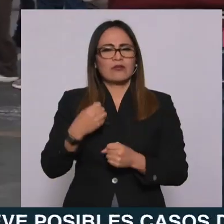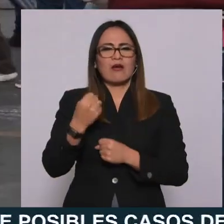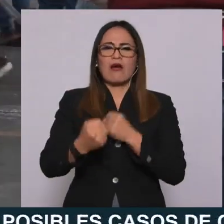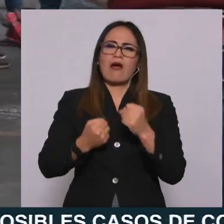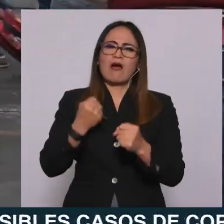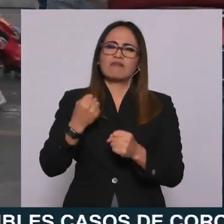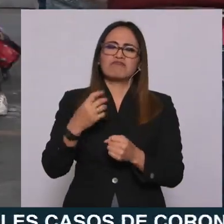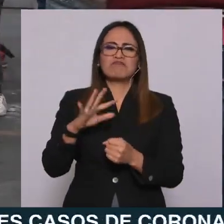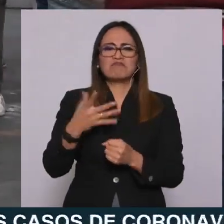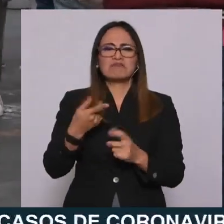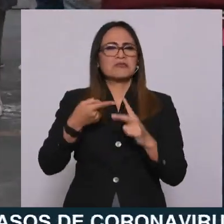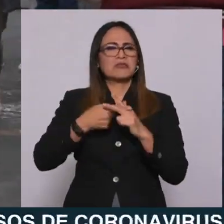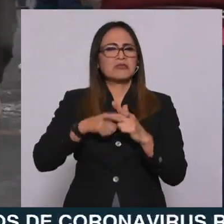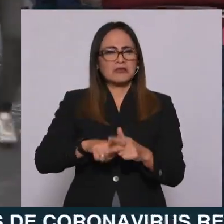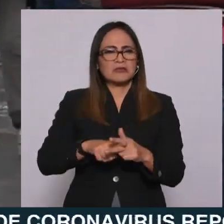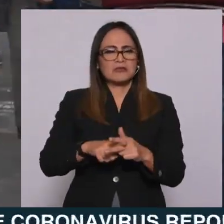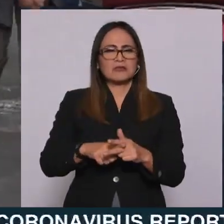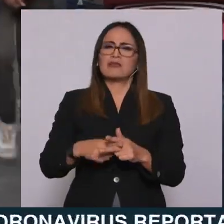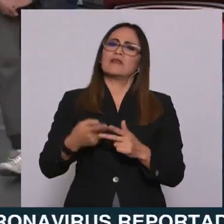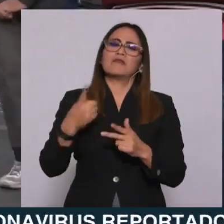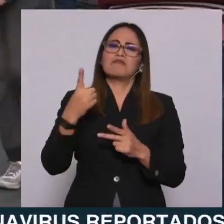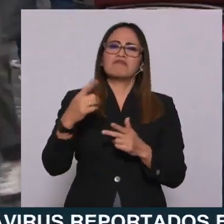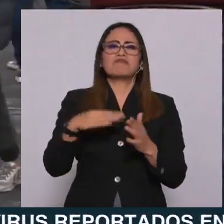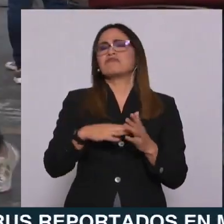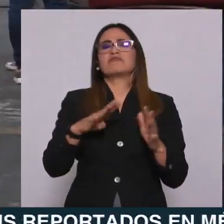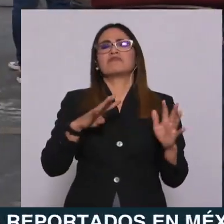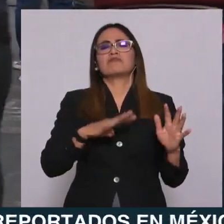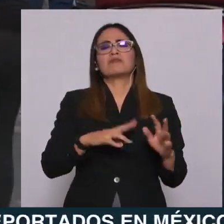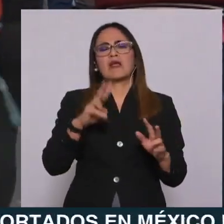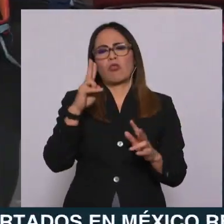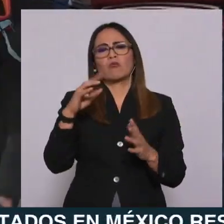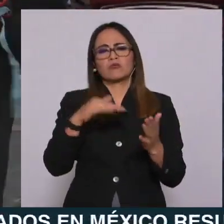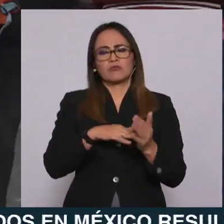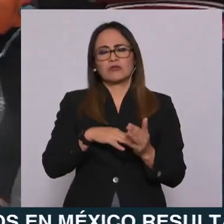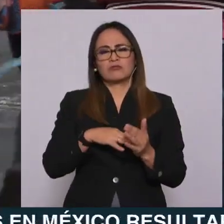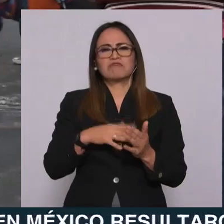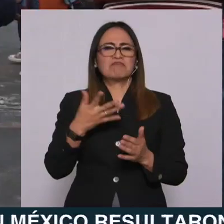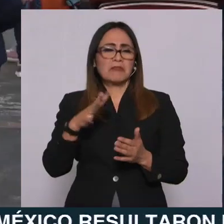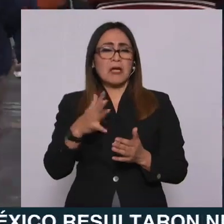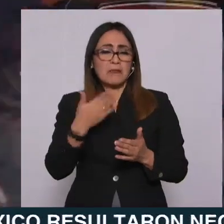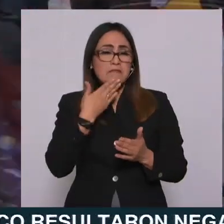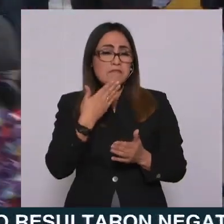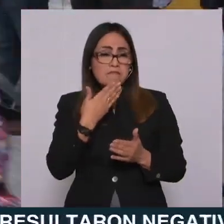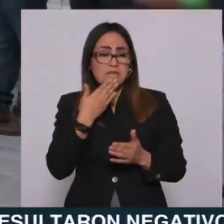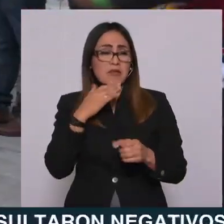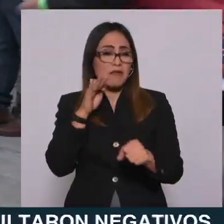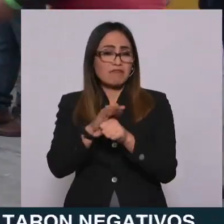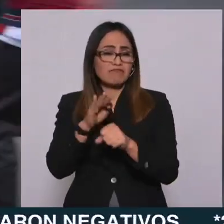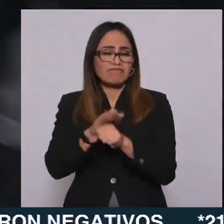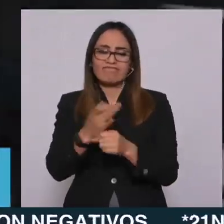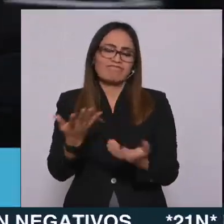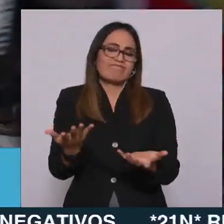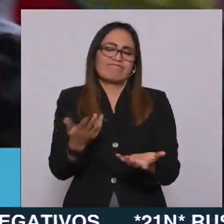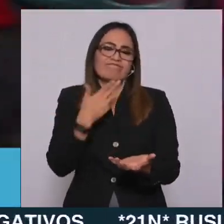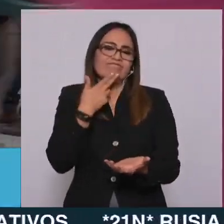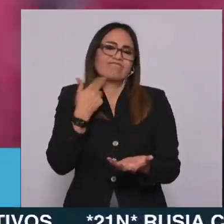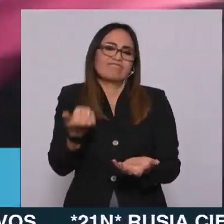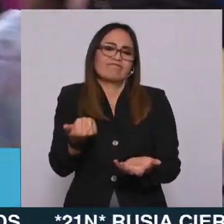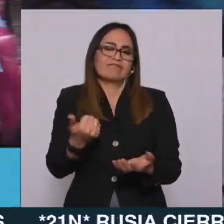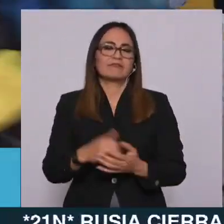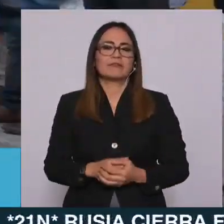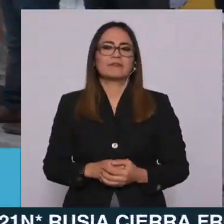de este siglo, pues lo que se demostró es que no servía de mucho, ¿no?